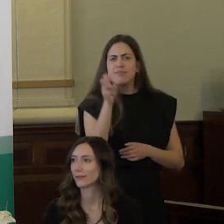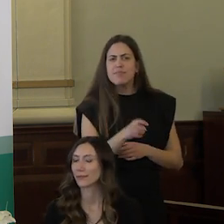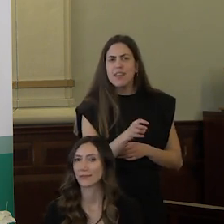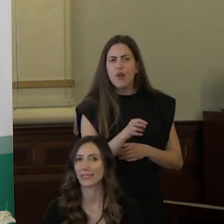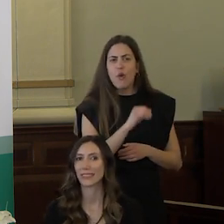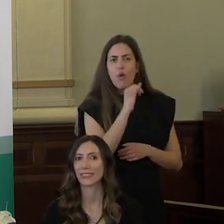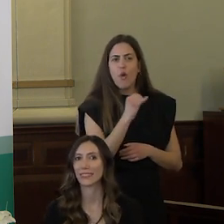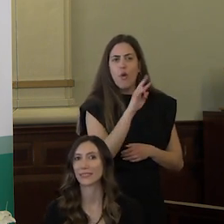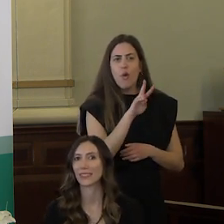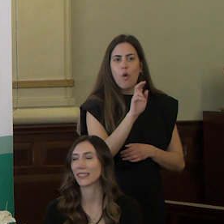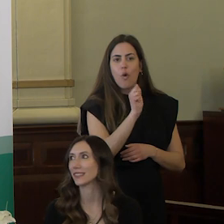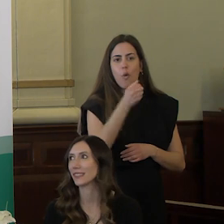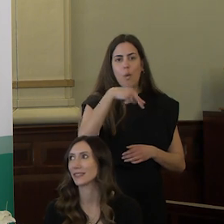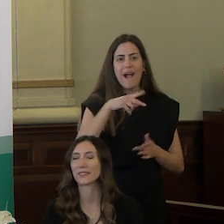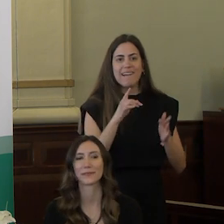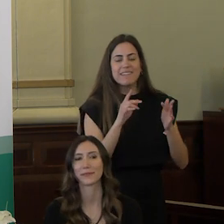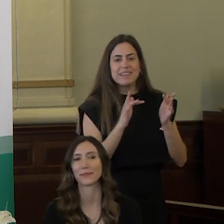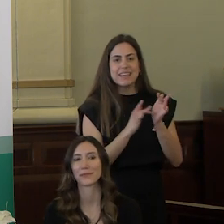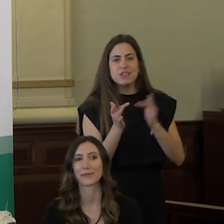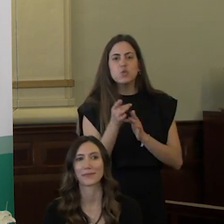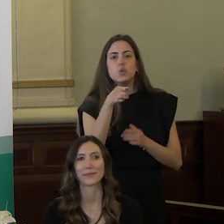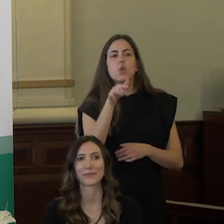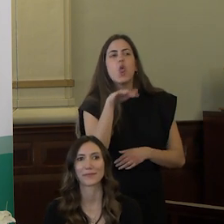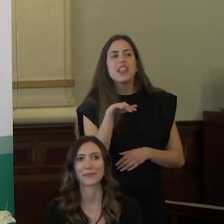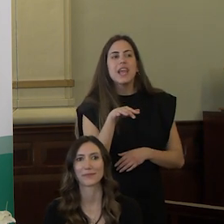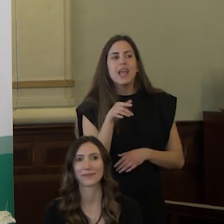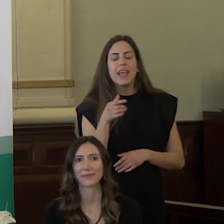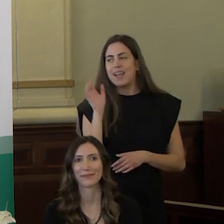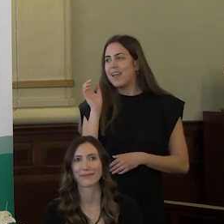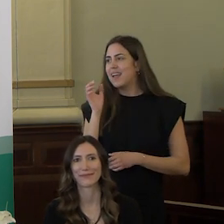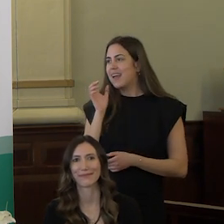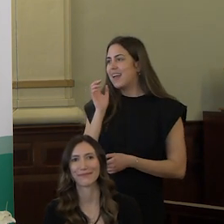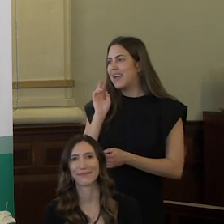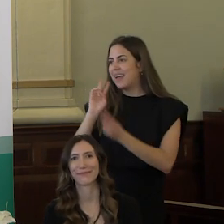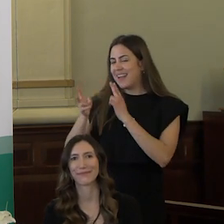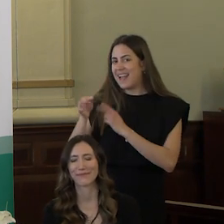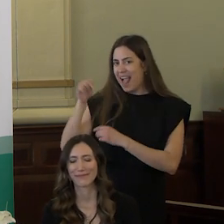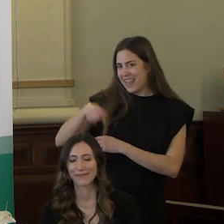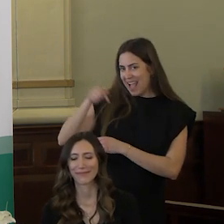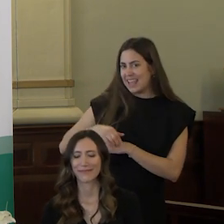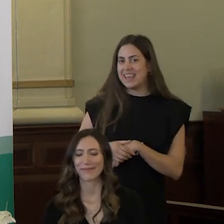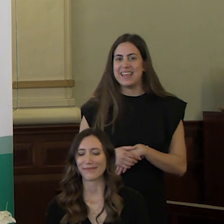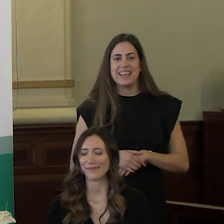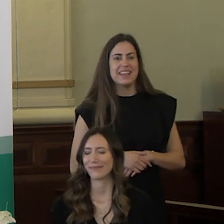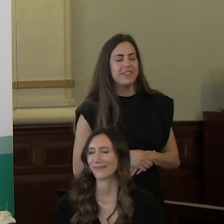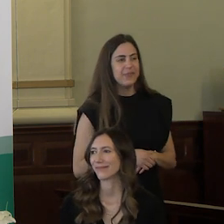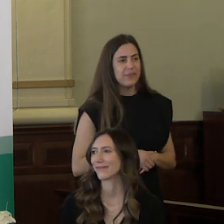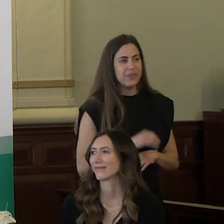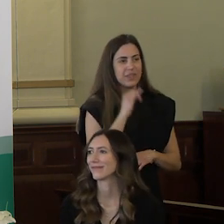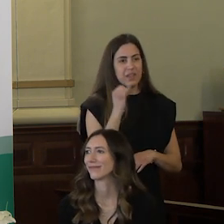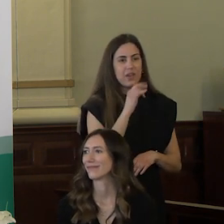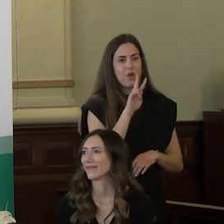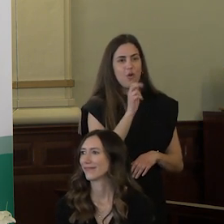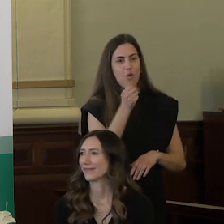Juan Jesús, ¿no? Sí, sí. Juan Jesús, ¿dónde anda? No te escondas. Por aquí está. Ahí está, Juan Jesús, que fue, le llamamos